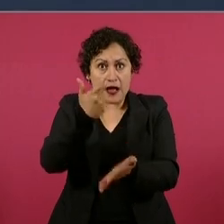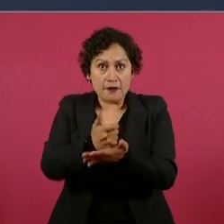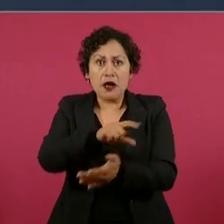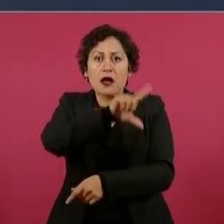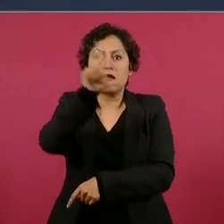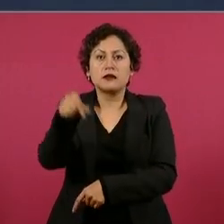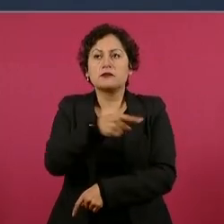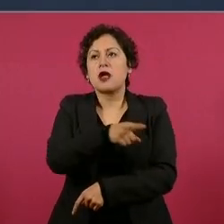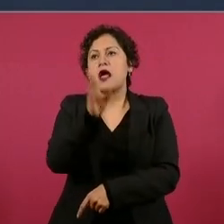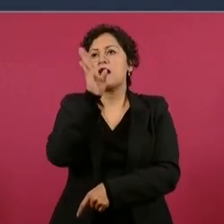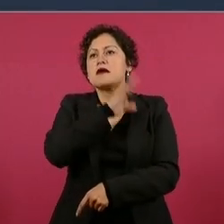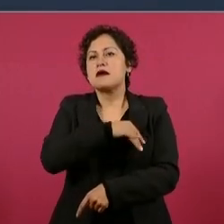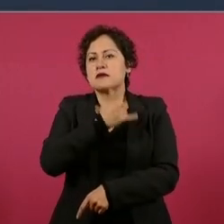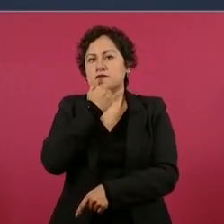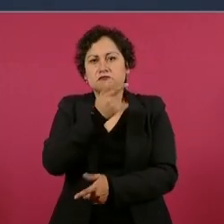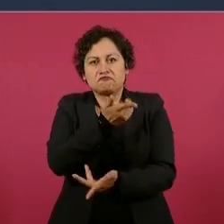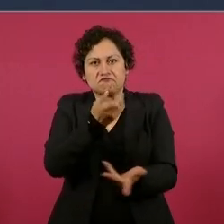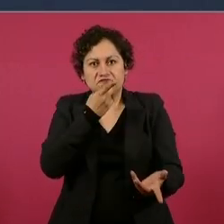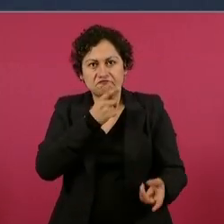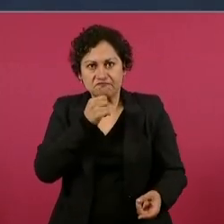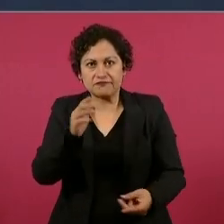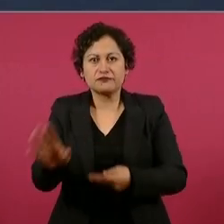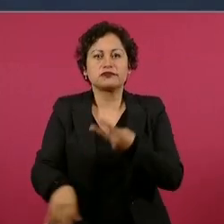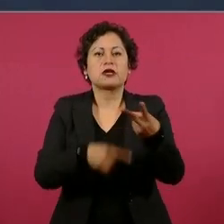sí, dijimos un complot y